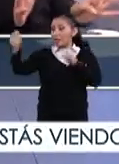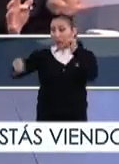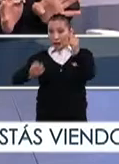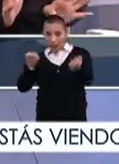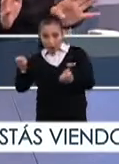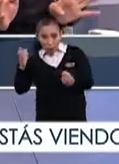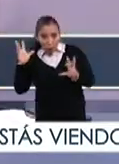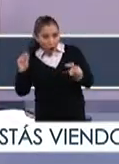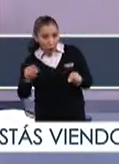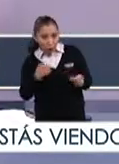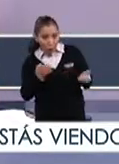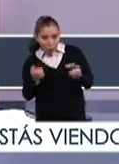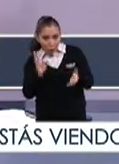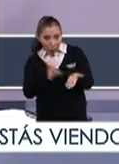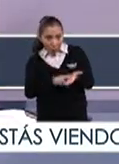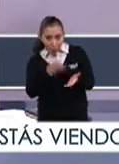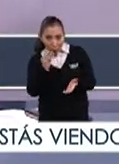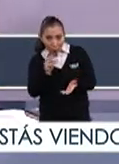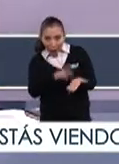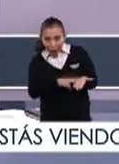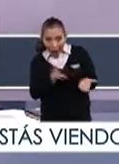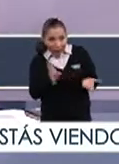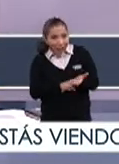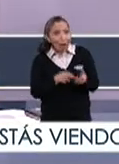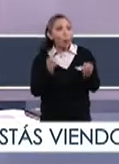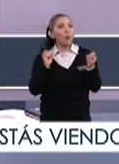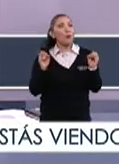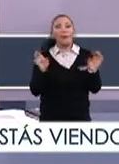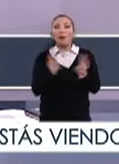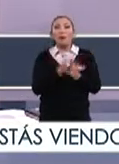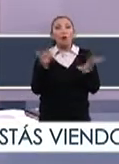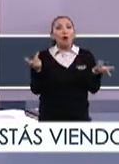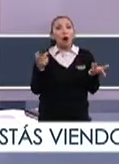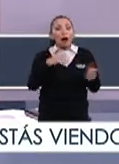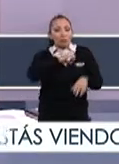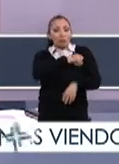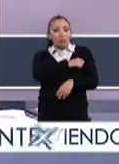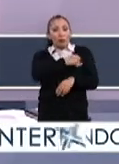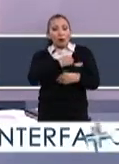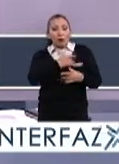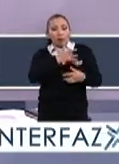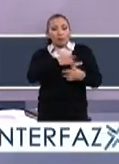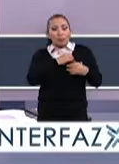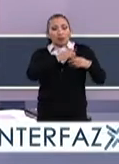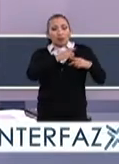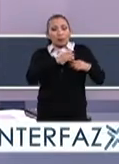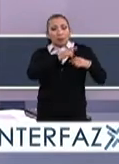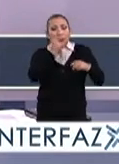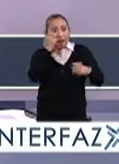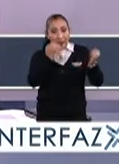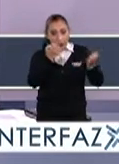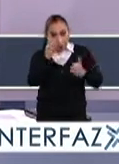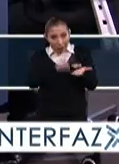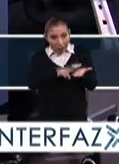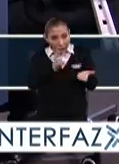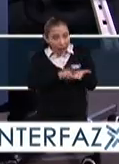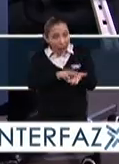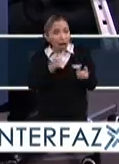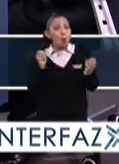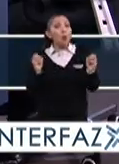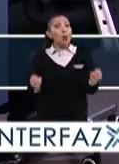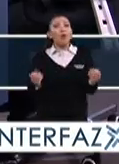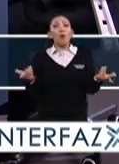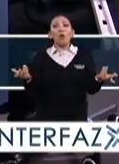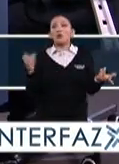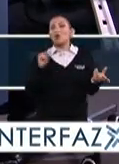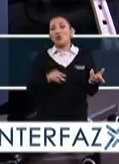tienda es ejercicio o no, tiene que estar el pulso acelerado a cierto, pues a cierto nivel, a